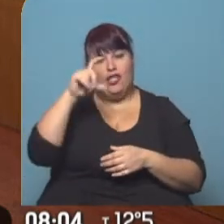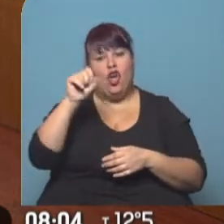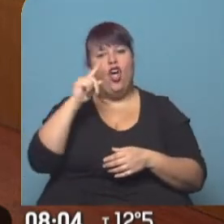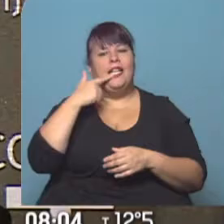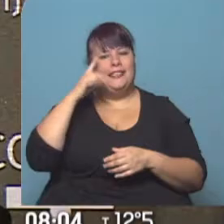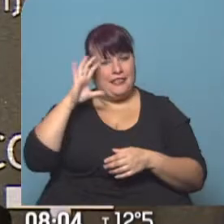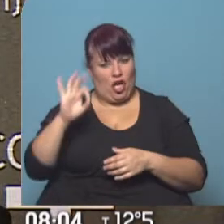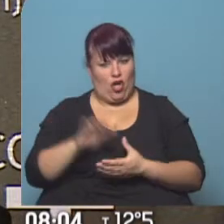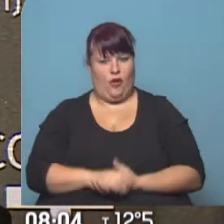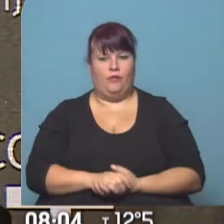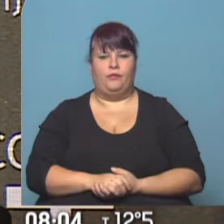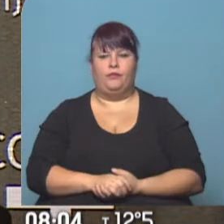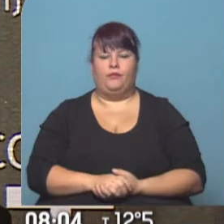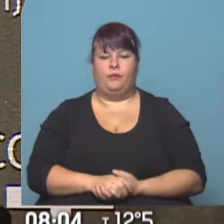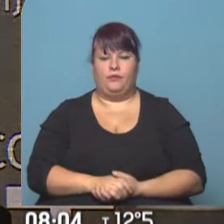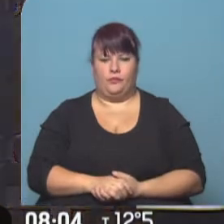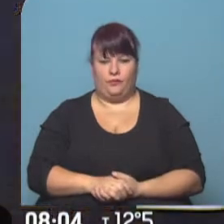Coliseo.